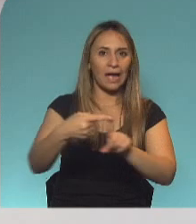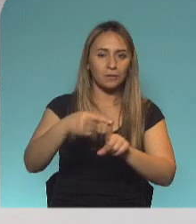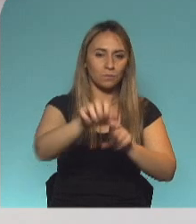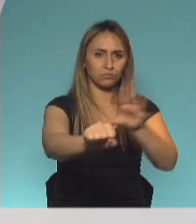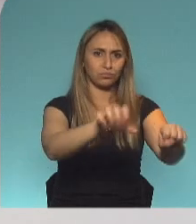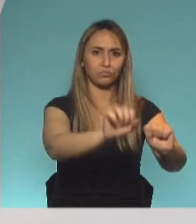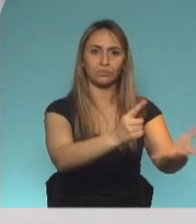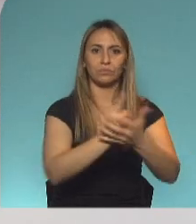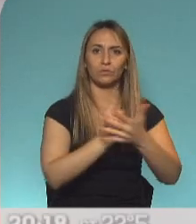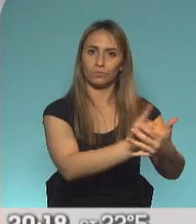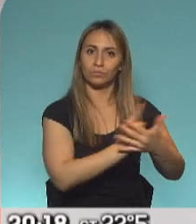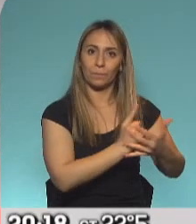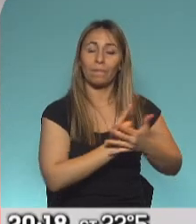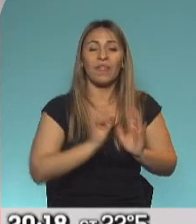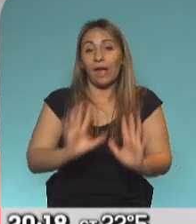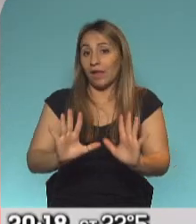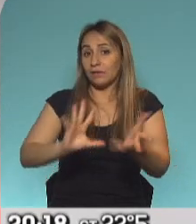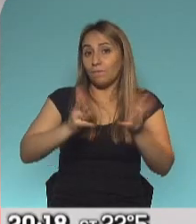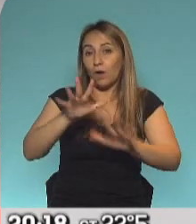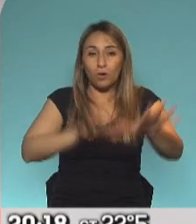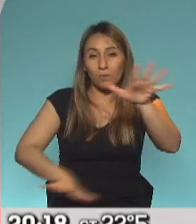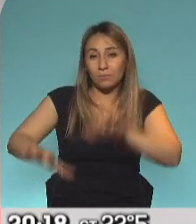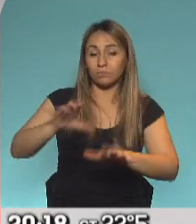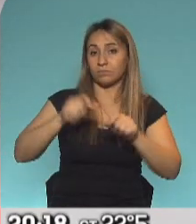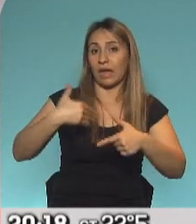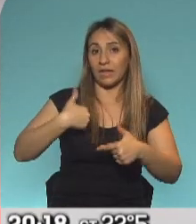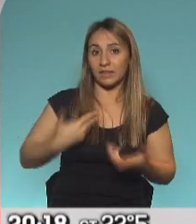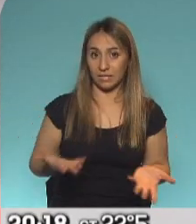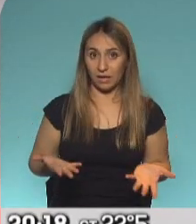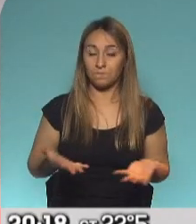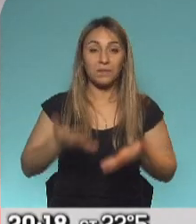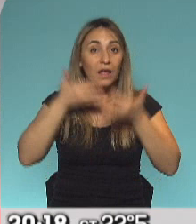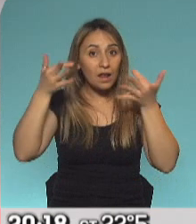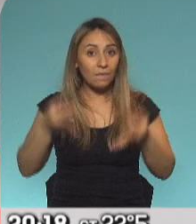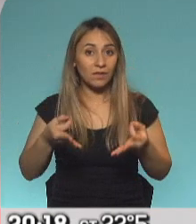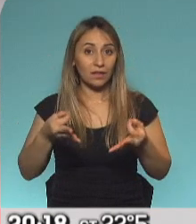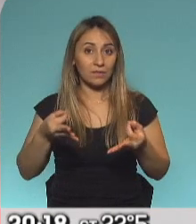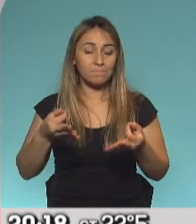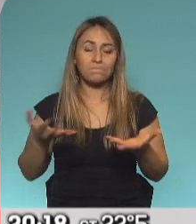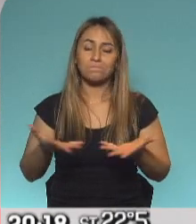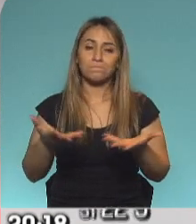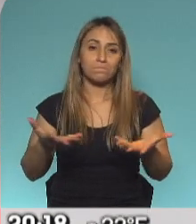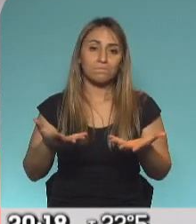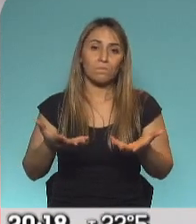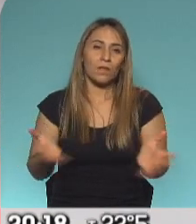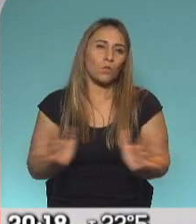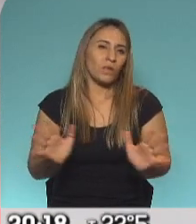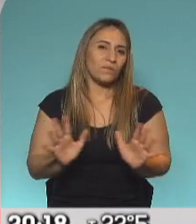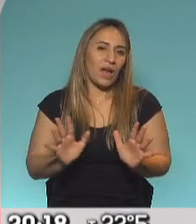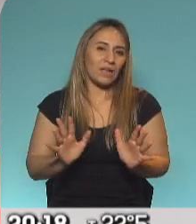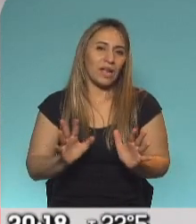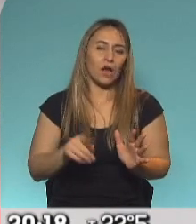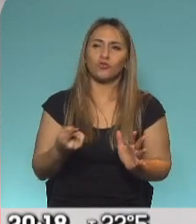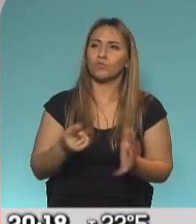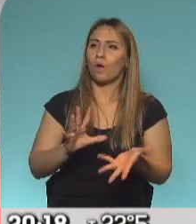viene trabajando nuestro país. Y la verdad es que en ese sentido no hace falta hacer otro tipo